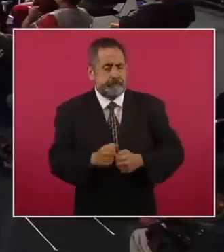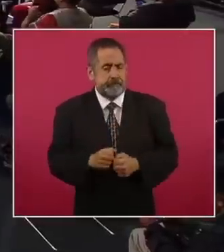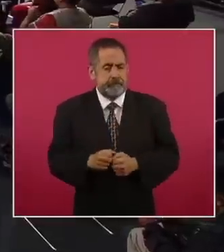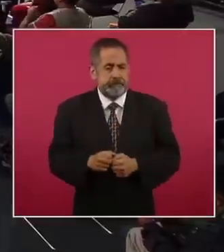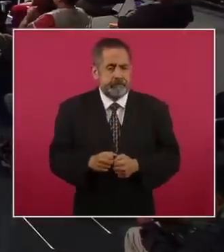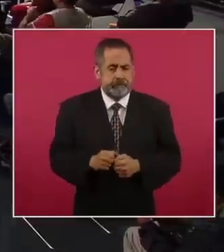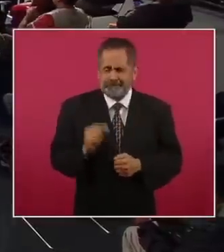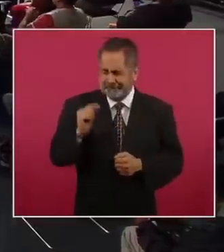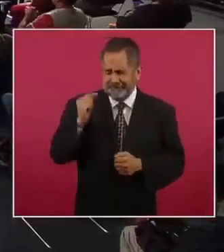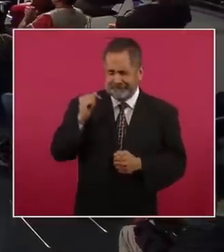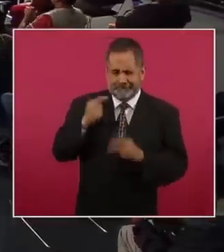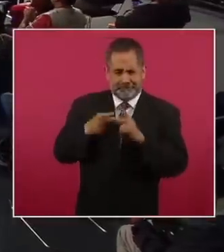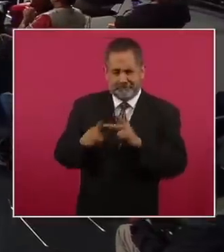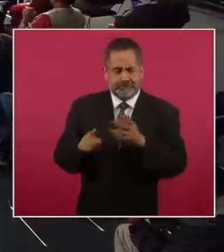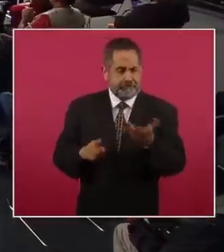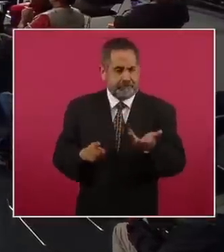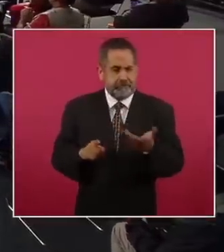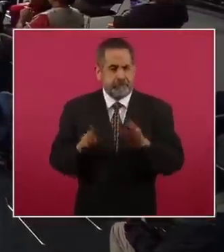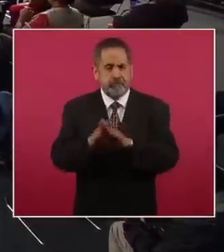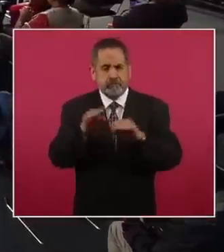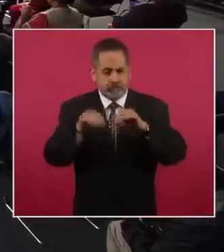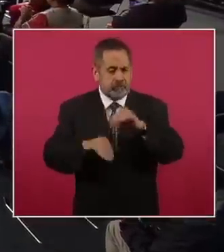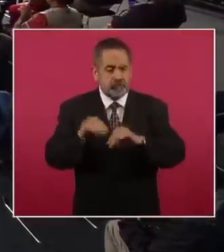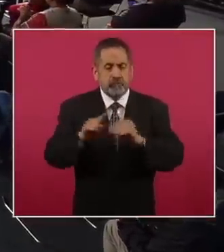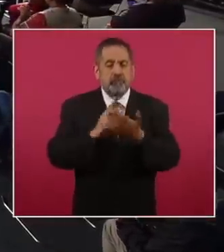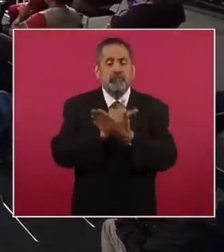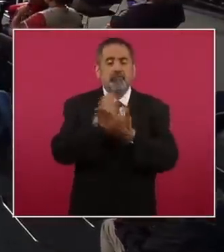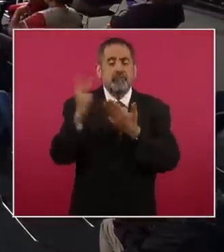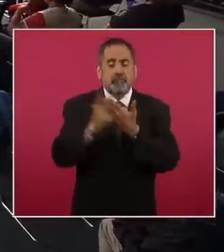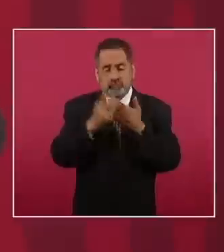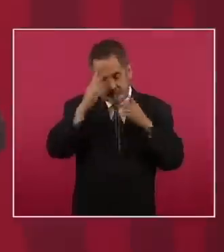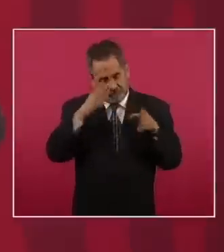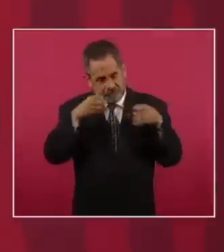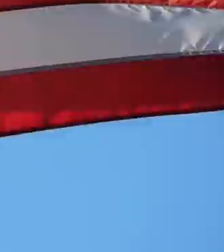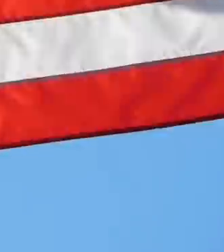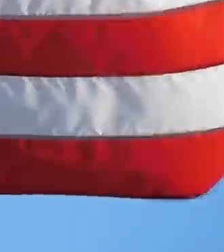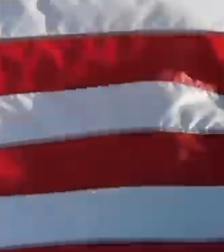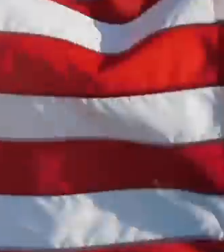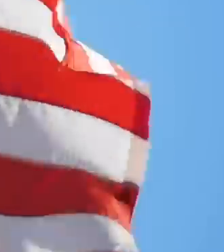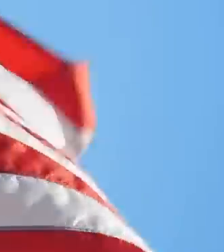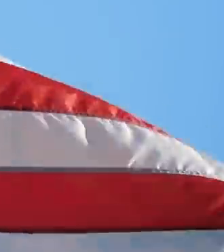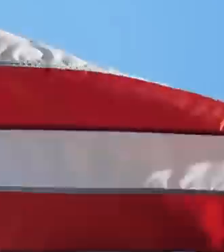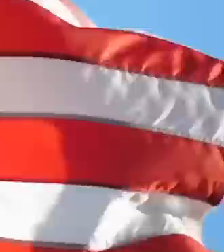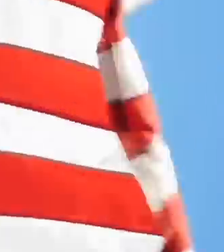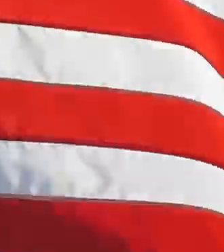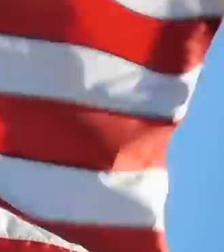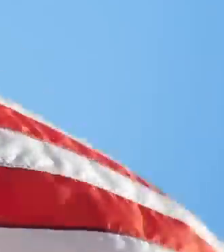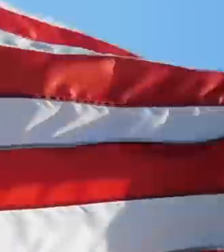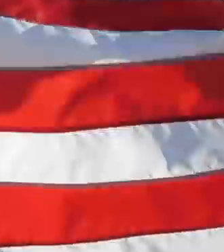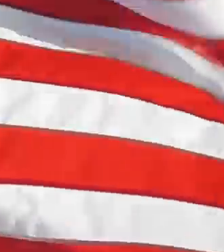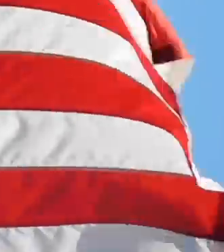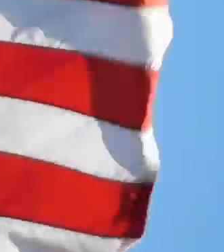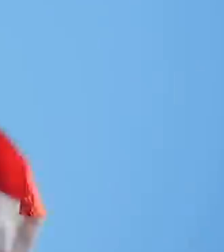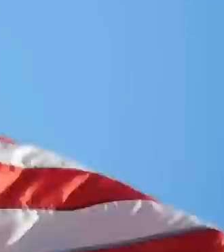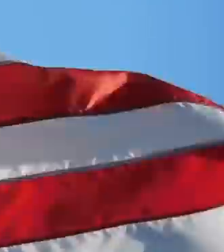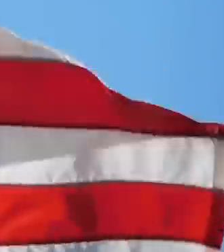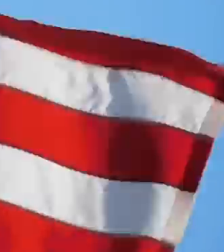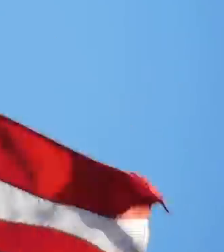Acabamos de iniciar y el diseño del programa es para ese sector en particular, que por cierto es muy relevante en Estados Unidos.